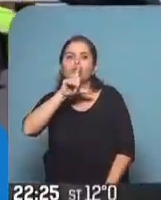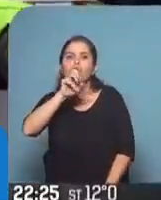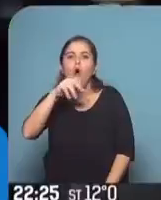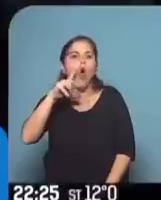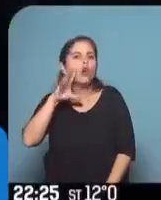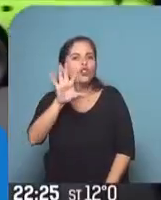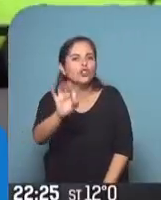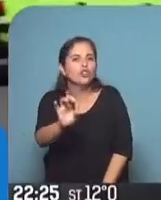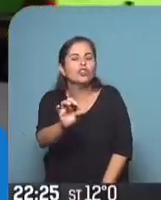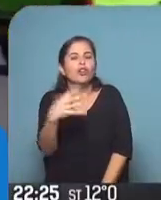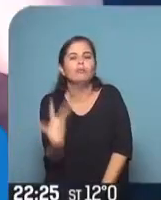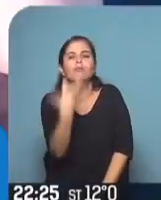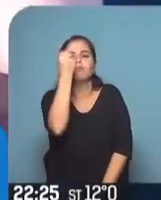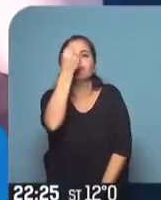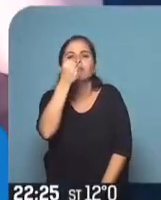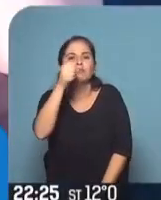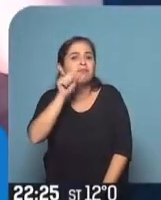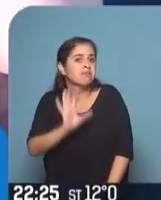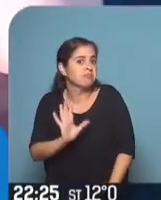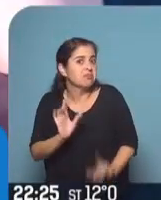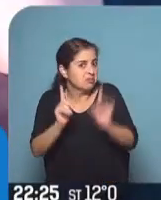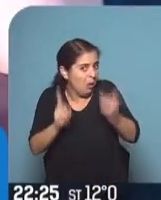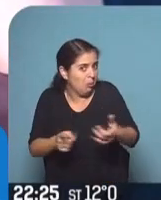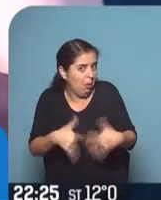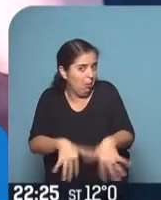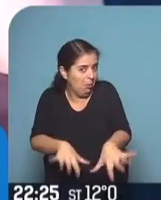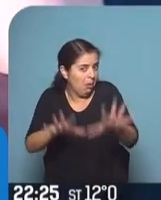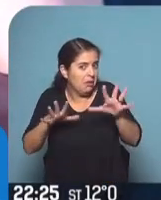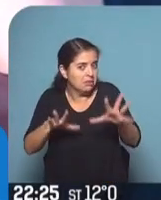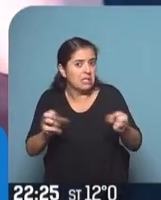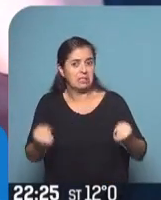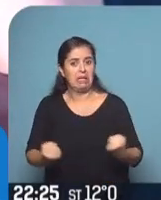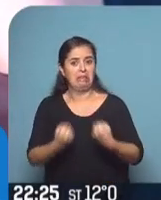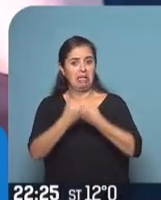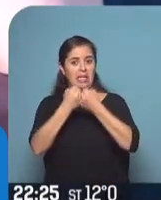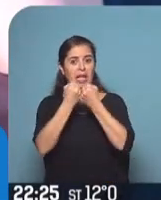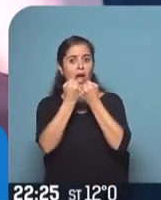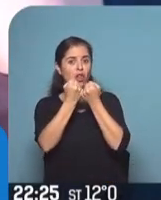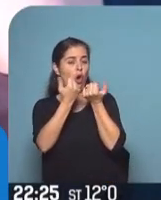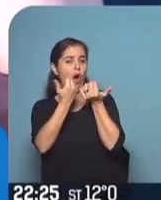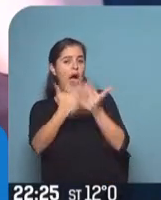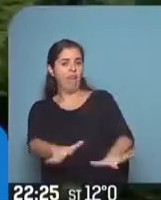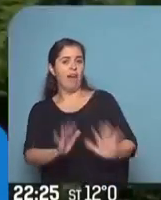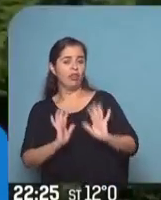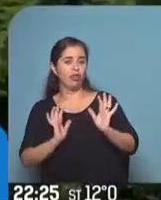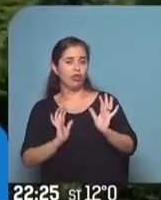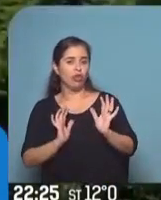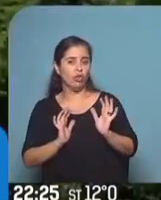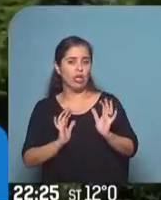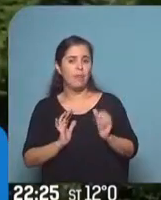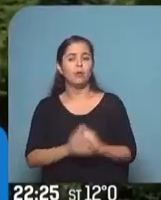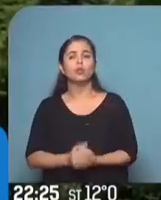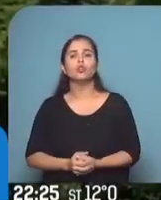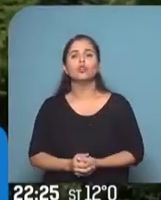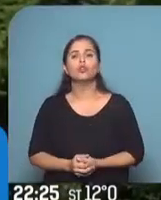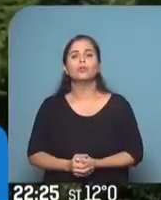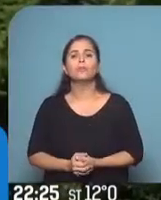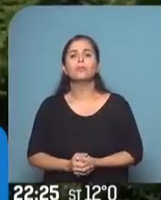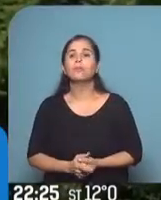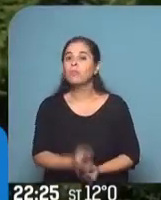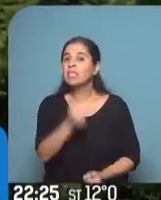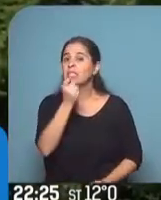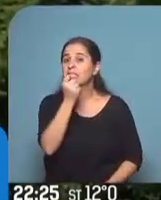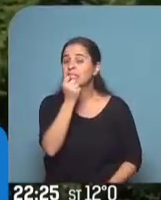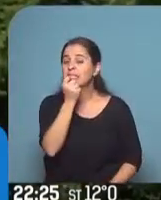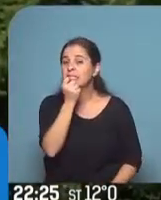incluso podrían abandonar el Tratado de No Proliferación de Armas Nucleares, del que son firmantes. Exigen para detener estos